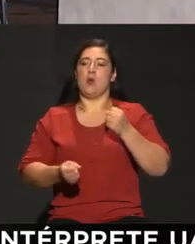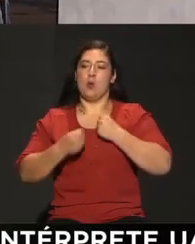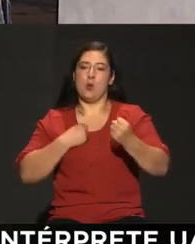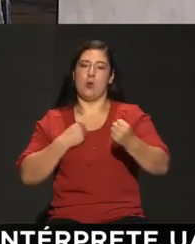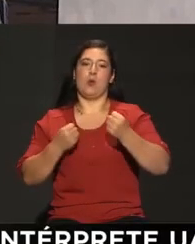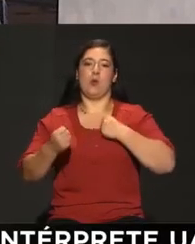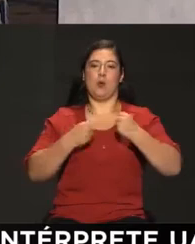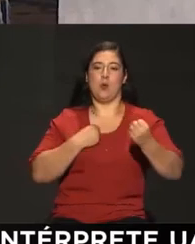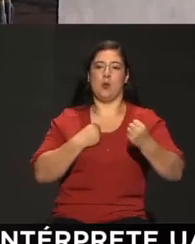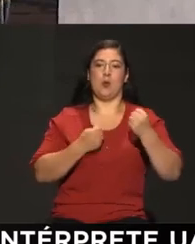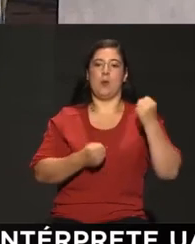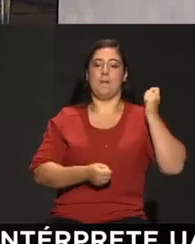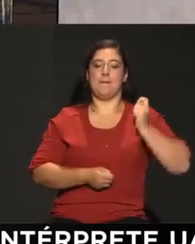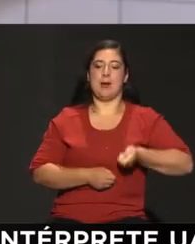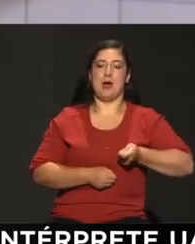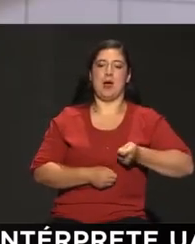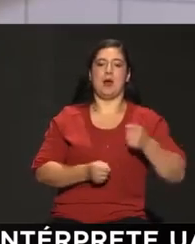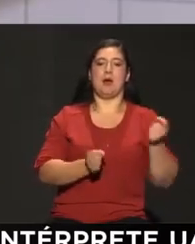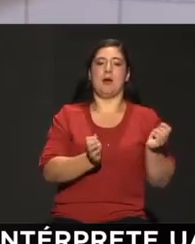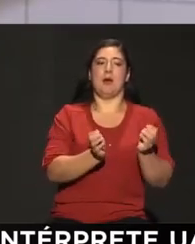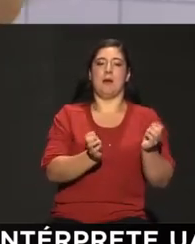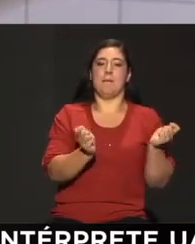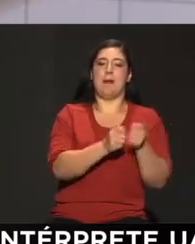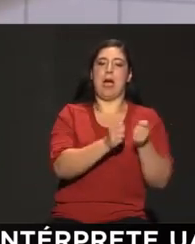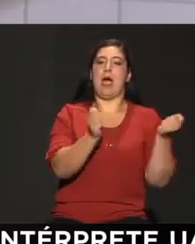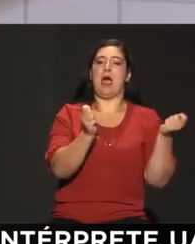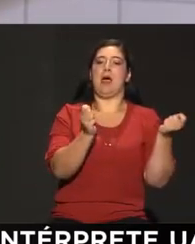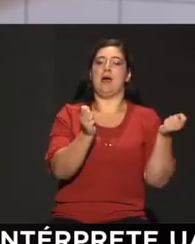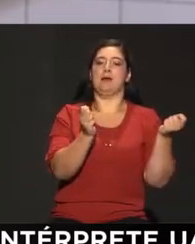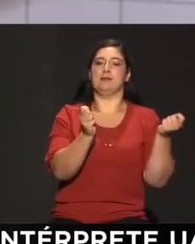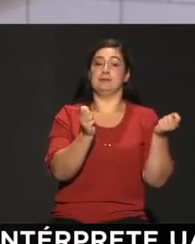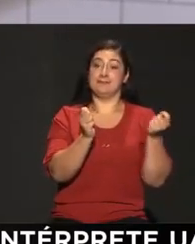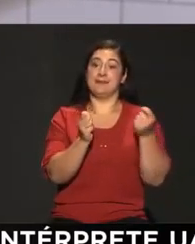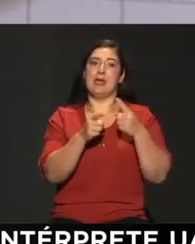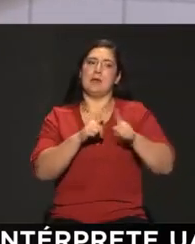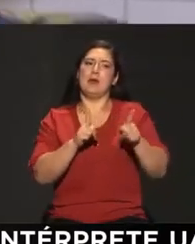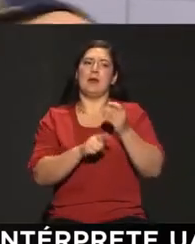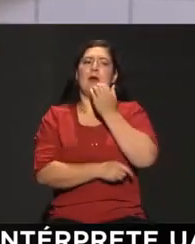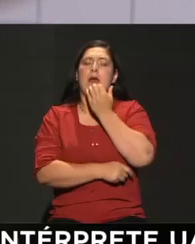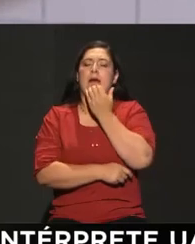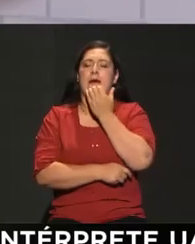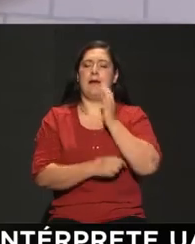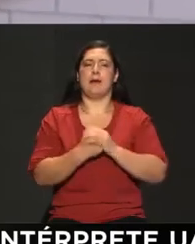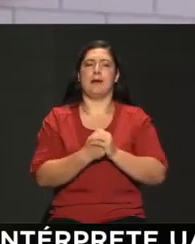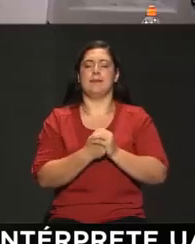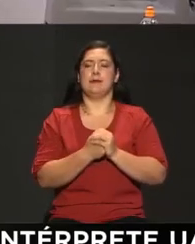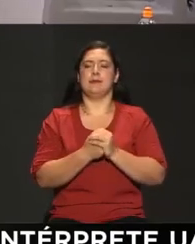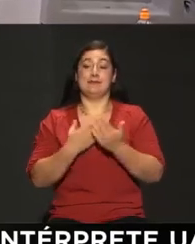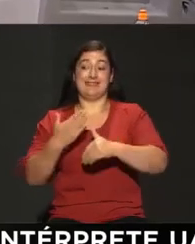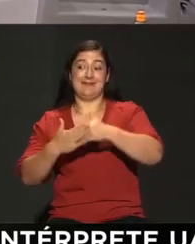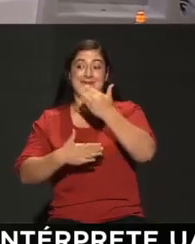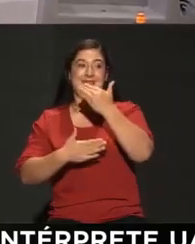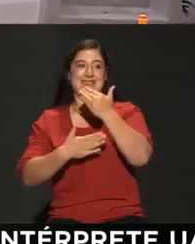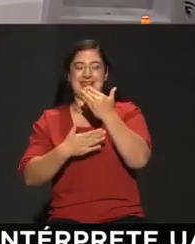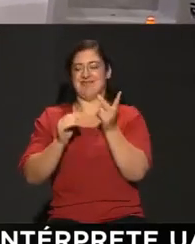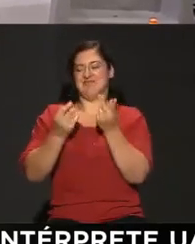gu. 2. Ahí está. Pero, ¿qué pasaría si ahorita a este primer ejercicio